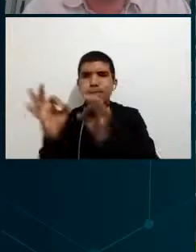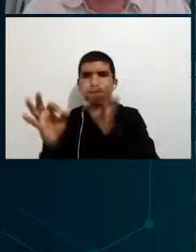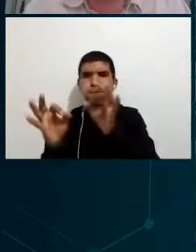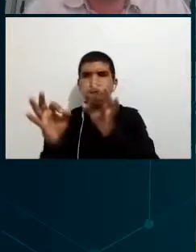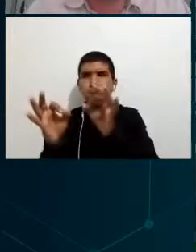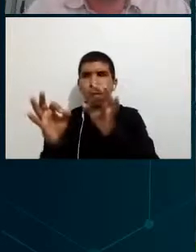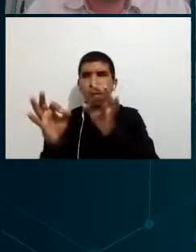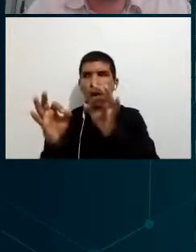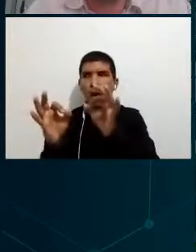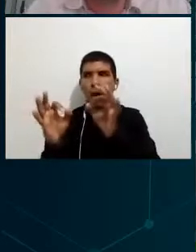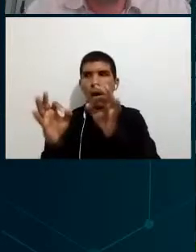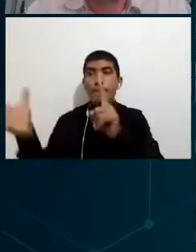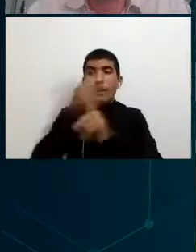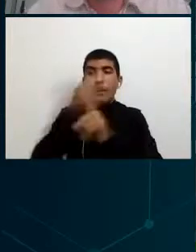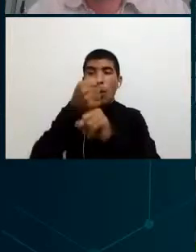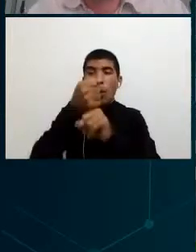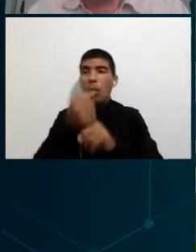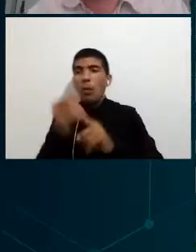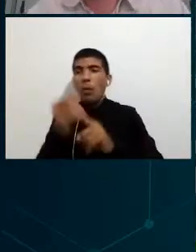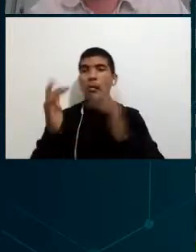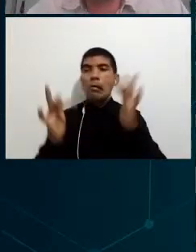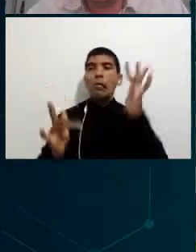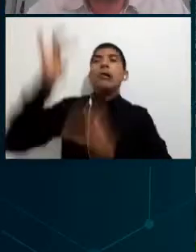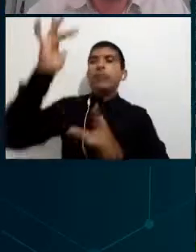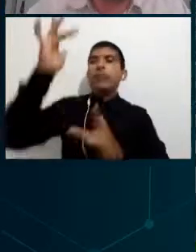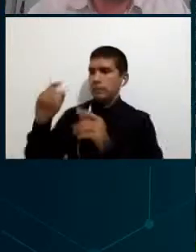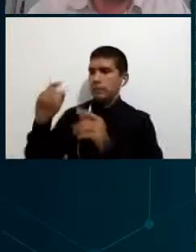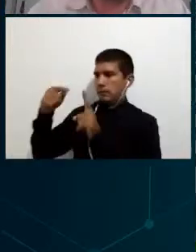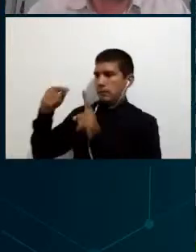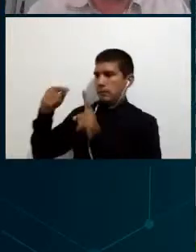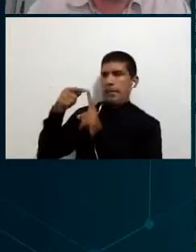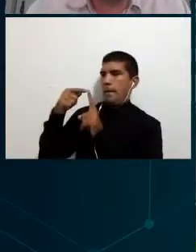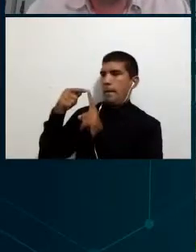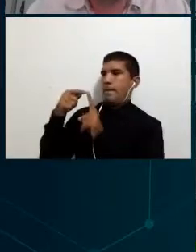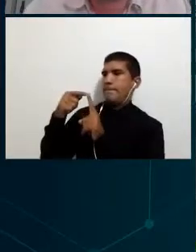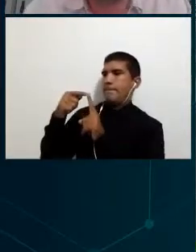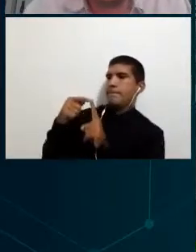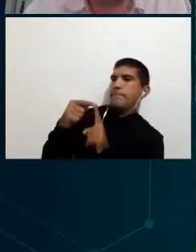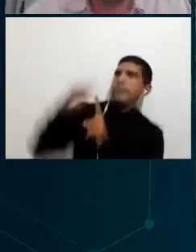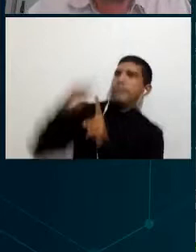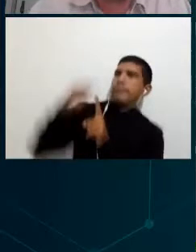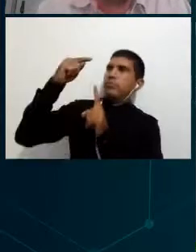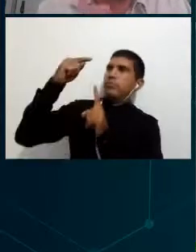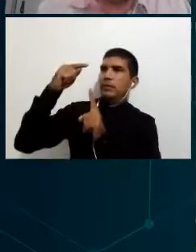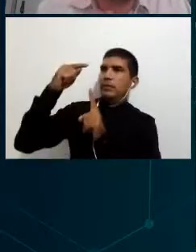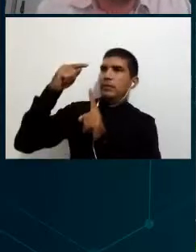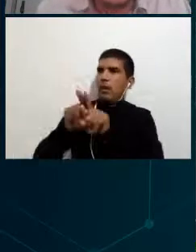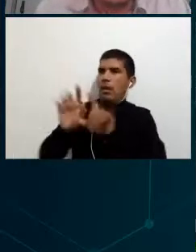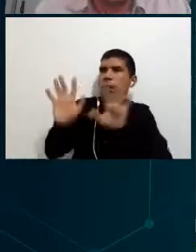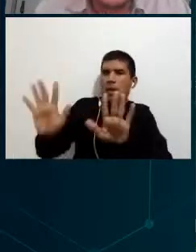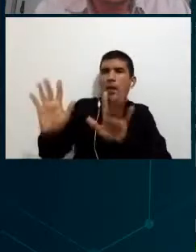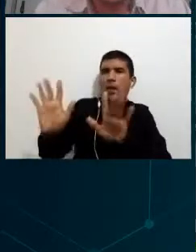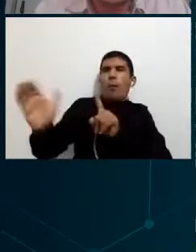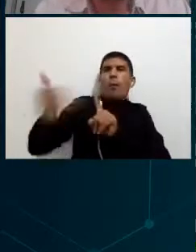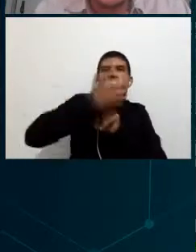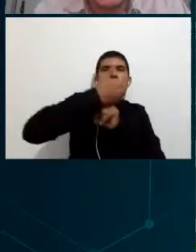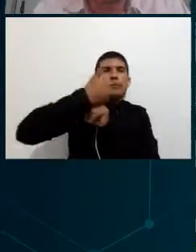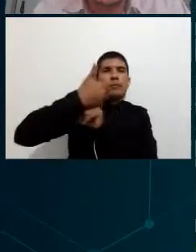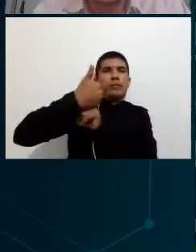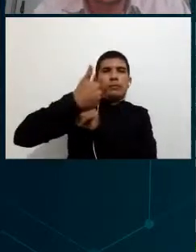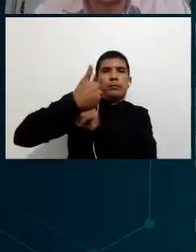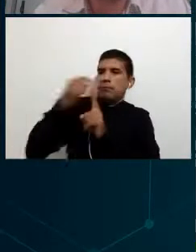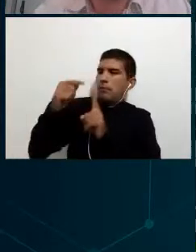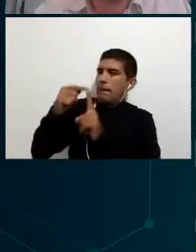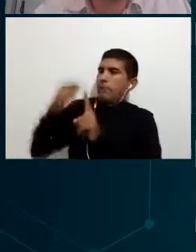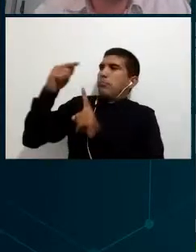pues un desempeño mucho más rápido, tanto del relé y una menor latencia. ¿Qué queríamos evaluar? Que ante altas condiciones de